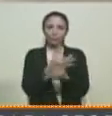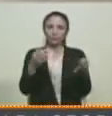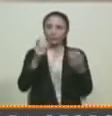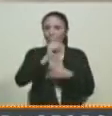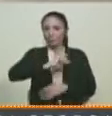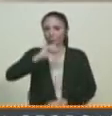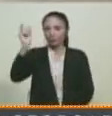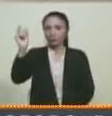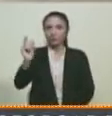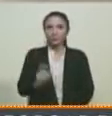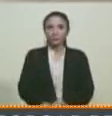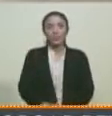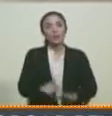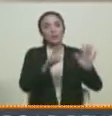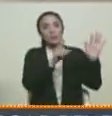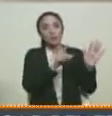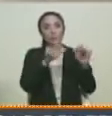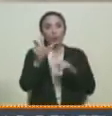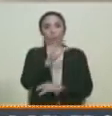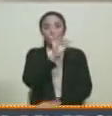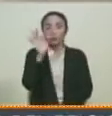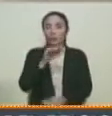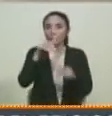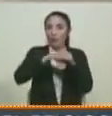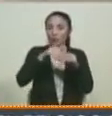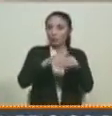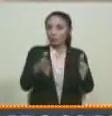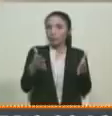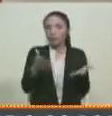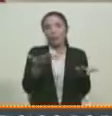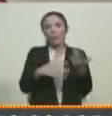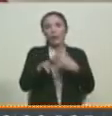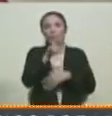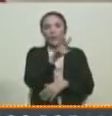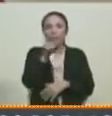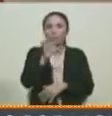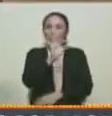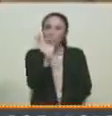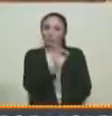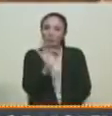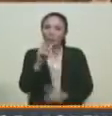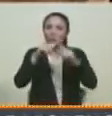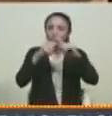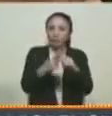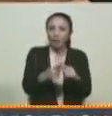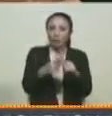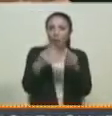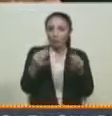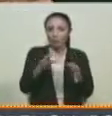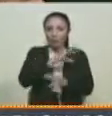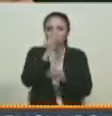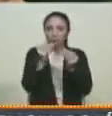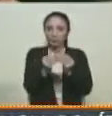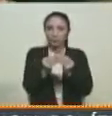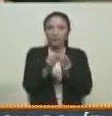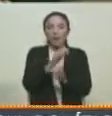Hemos obtenido el 68% de los votos, que es un 32%. Del REP, del registro electoral permanente, muy,